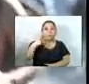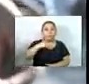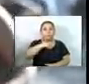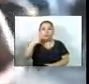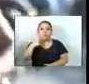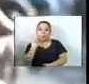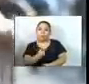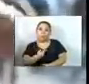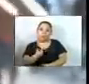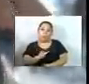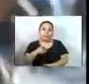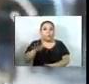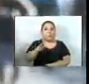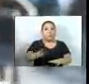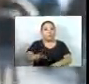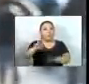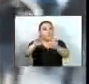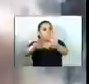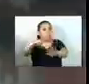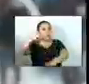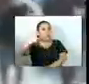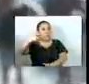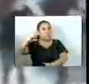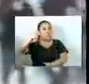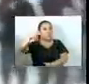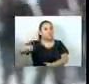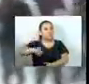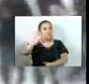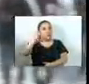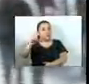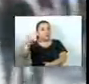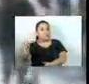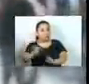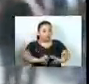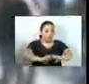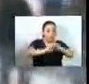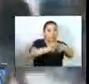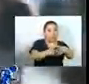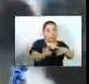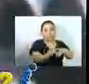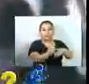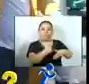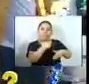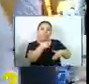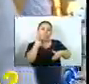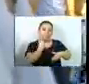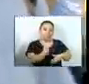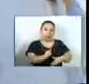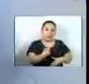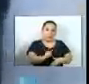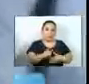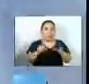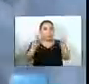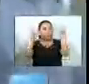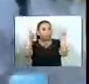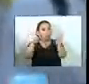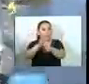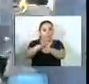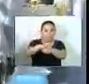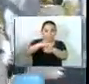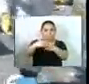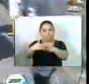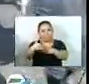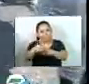anualmente cerca de 800 mil personas mueren por esta causa a nivel mundial la pandemia del COVID-19